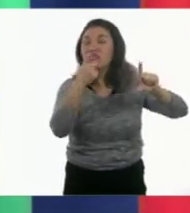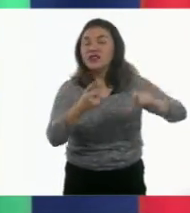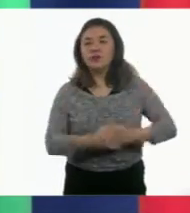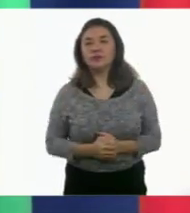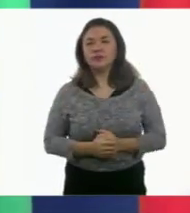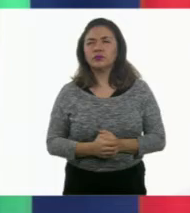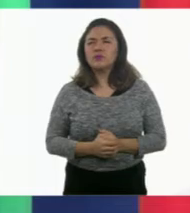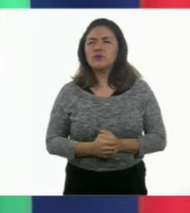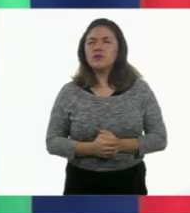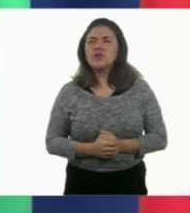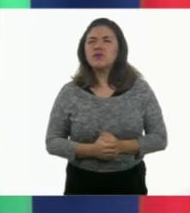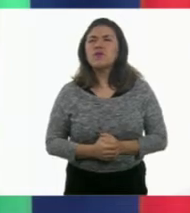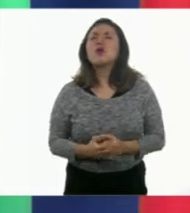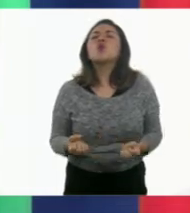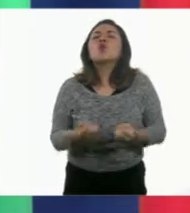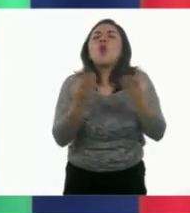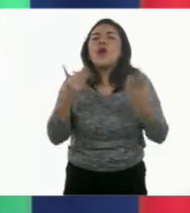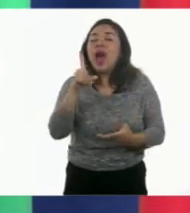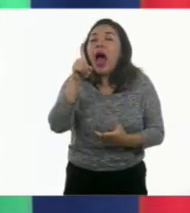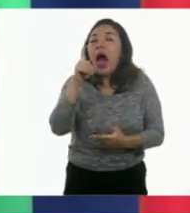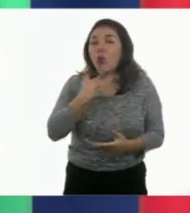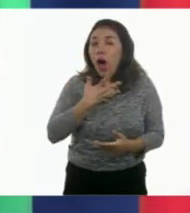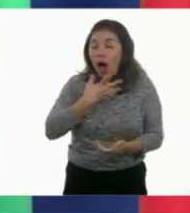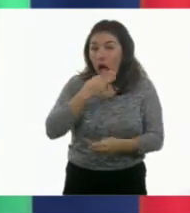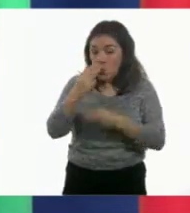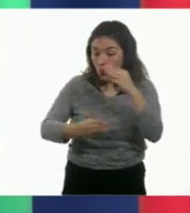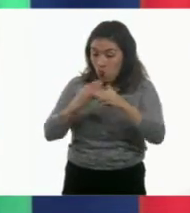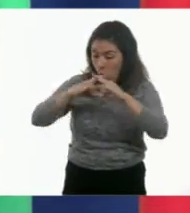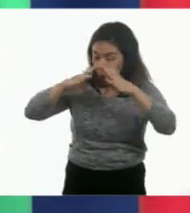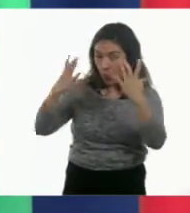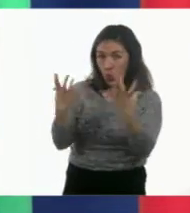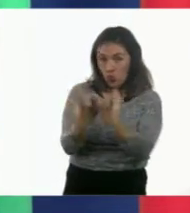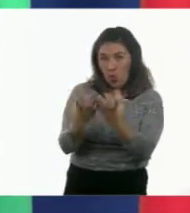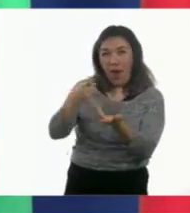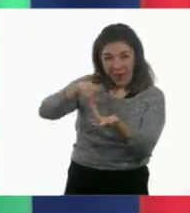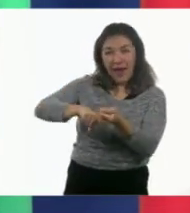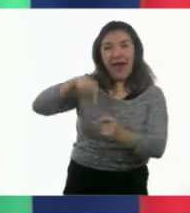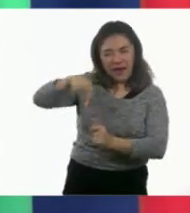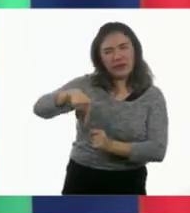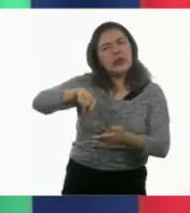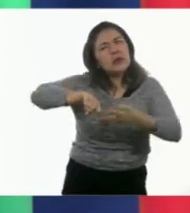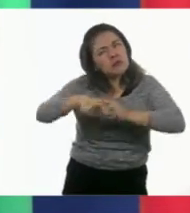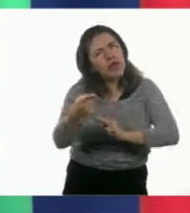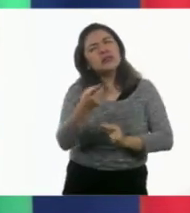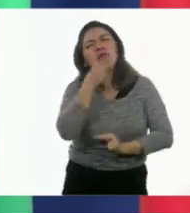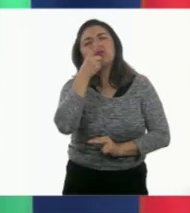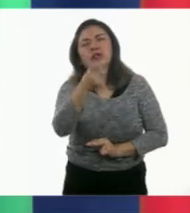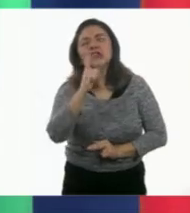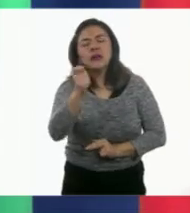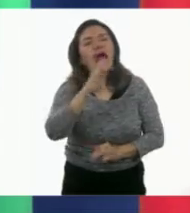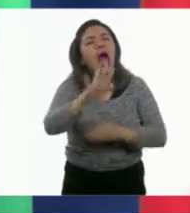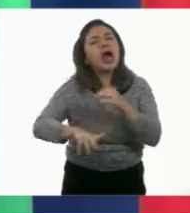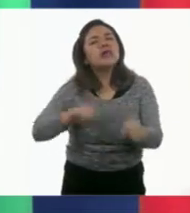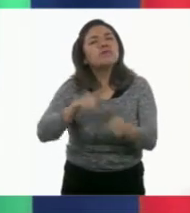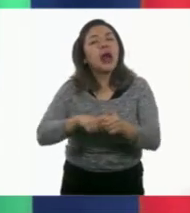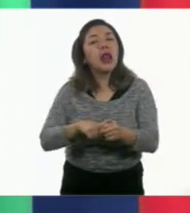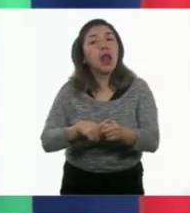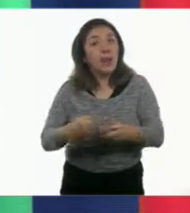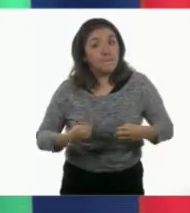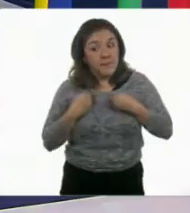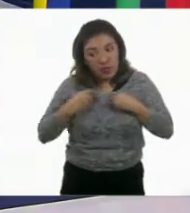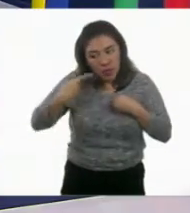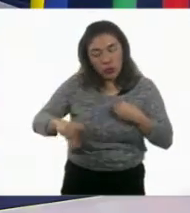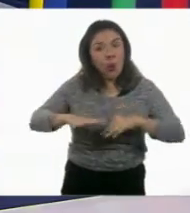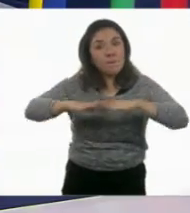de la parte que habla de la cantidad de agua que hay en nuestro planeta, empieza a hablar de los animales que habitan en el